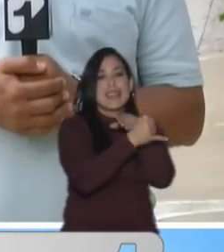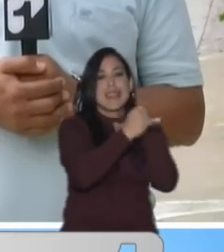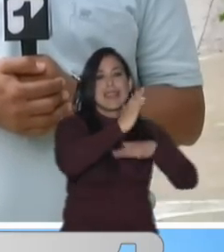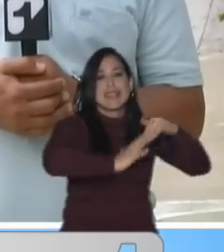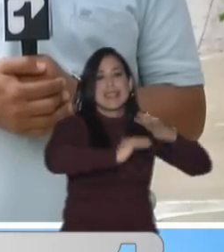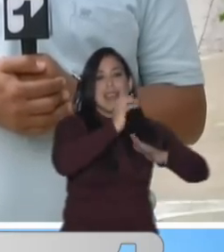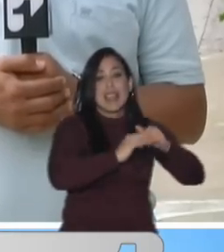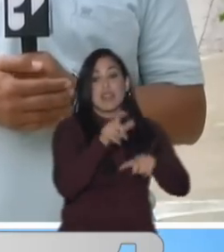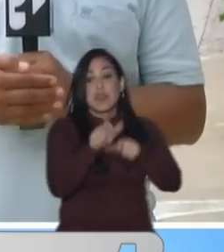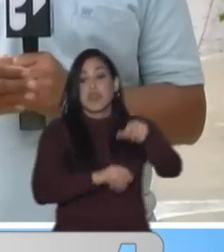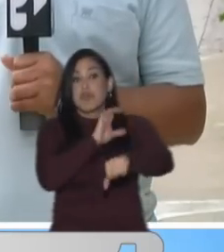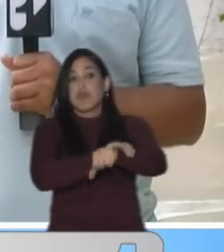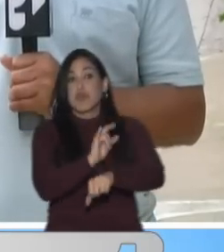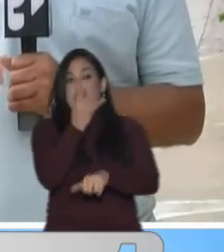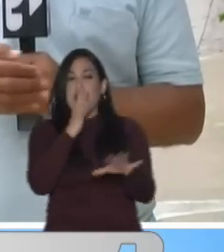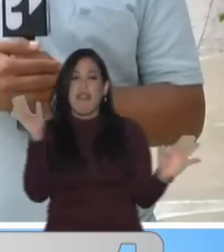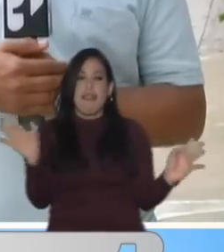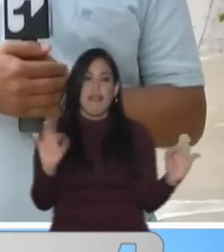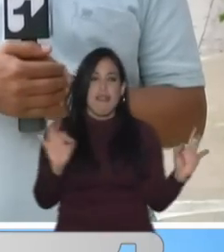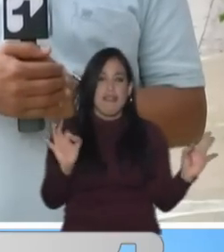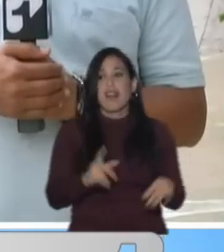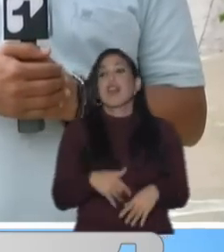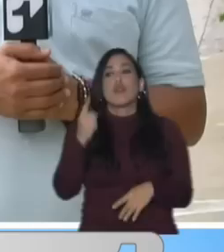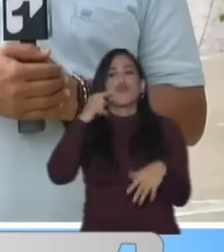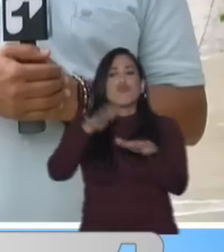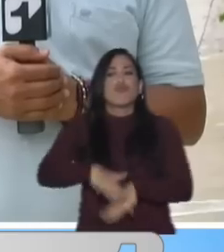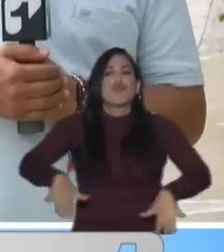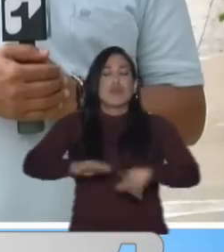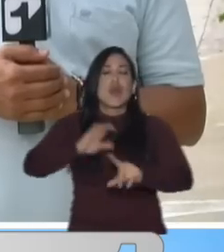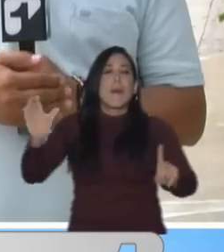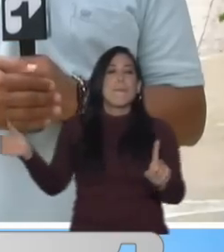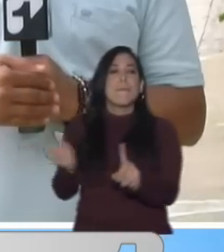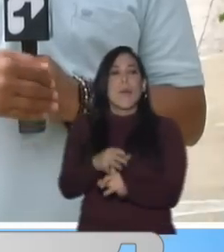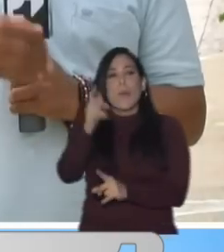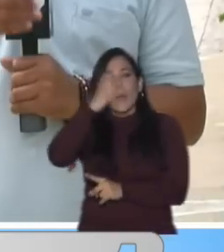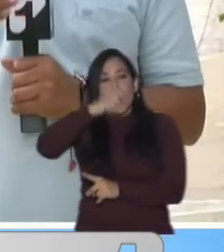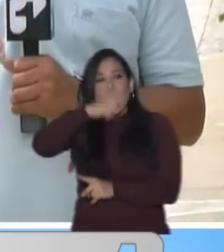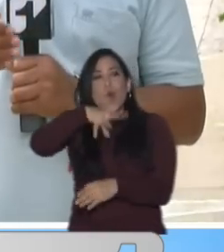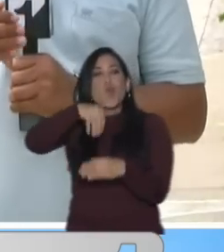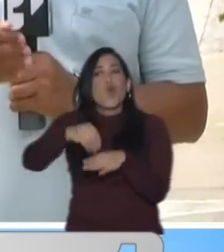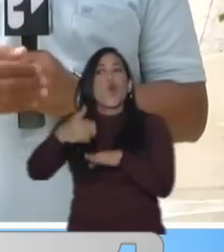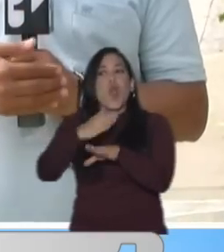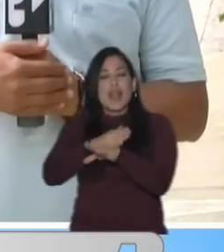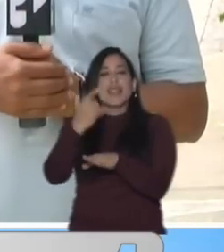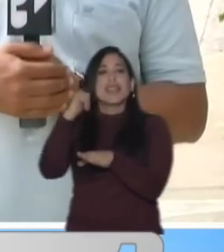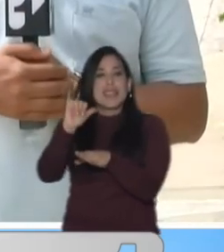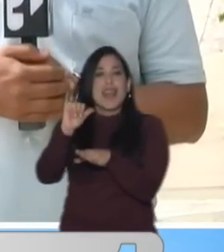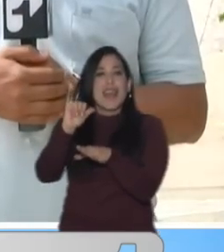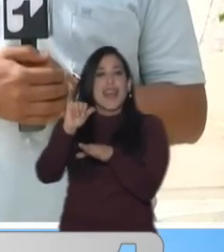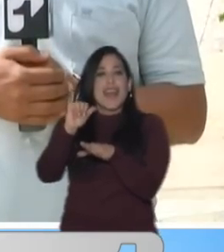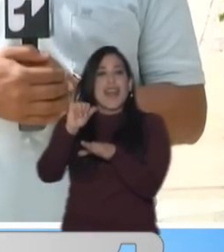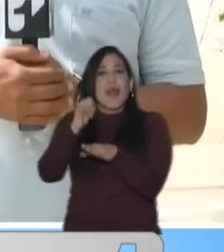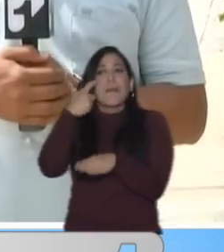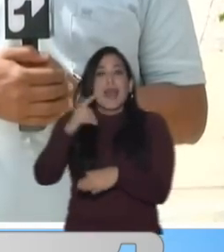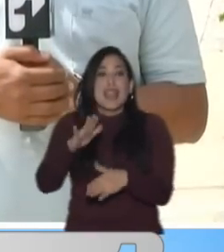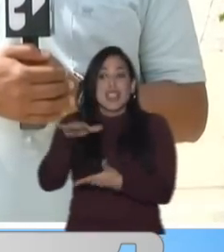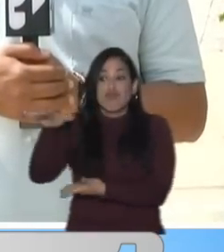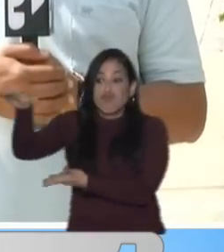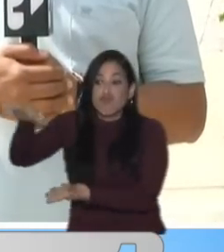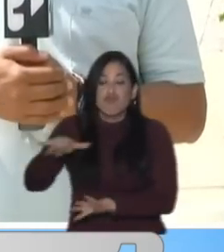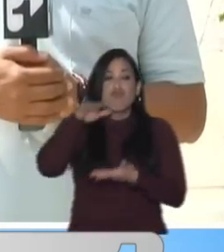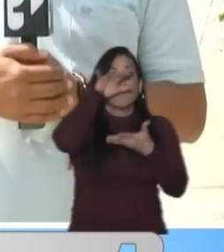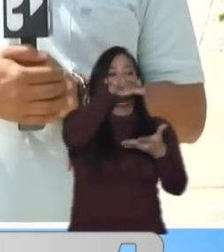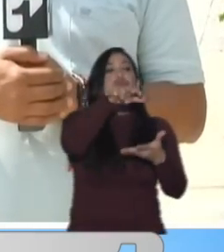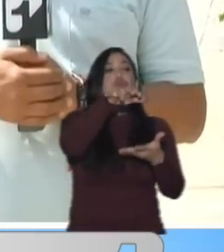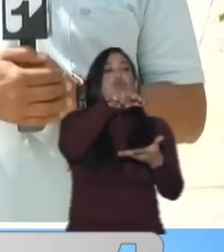produjo ninguna captura por el área en que fue encontrada la marihuana que ya había sido llevada como encomienda,